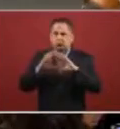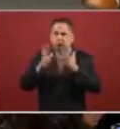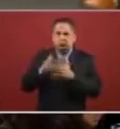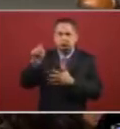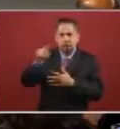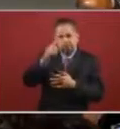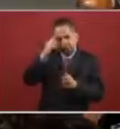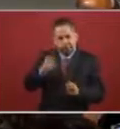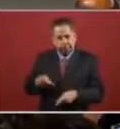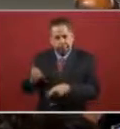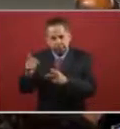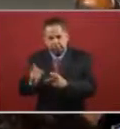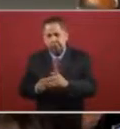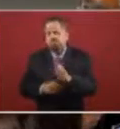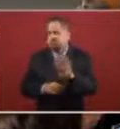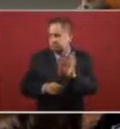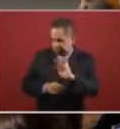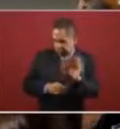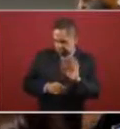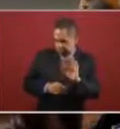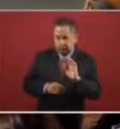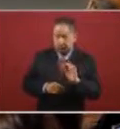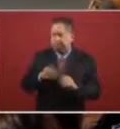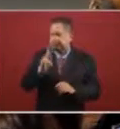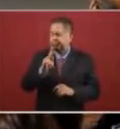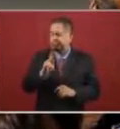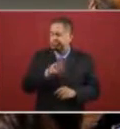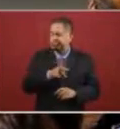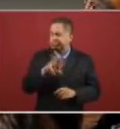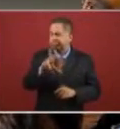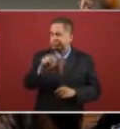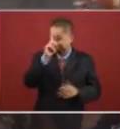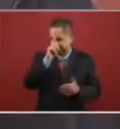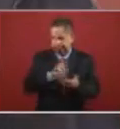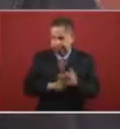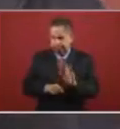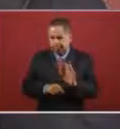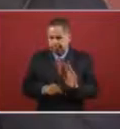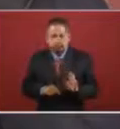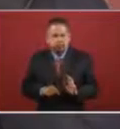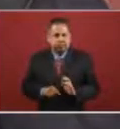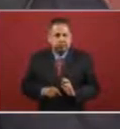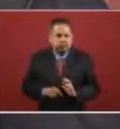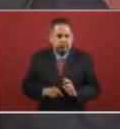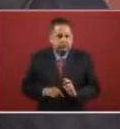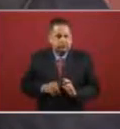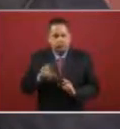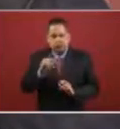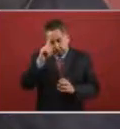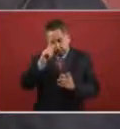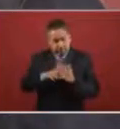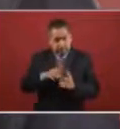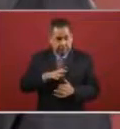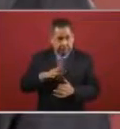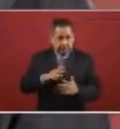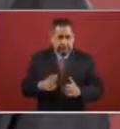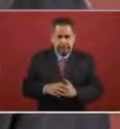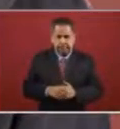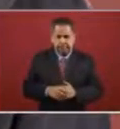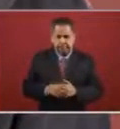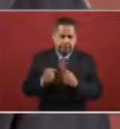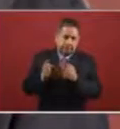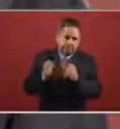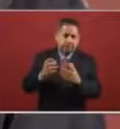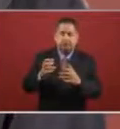y el 8 del mismo mes también presentará el presupuesto para 2020. Por otra parte, dio a conocer que ha recorrido casi la mitad de